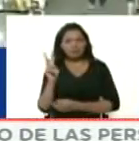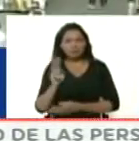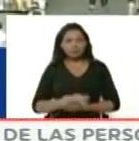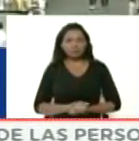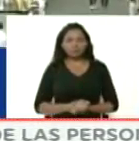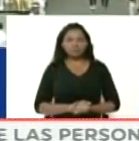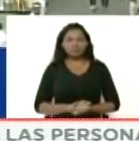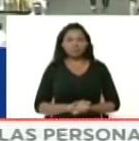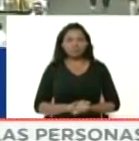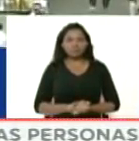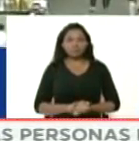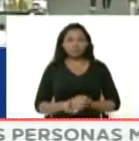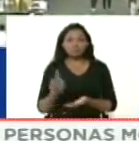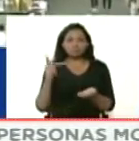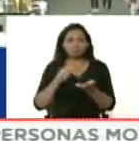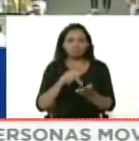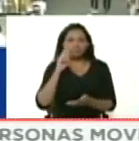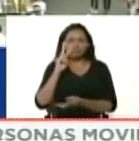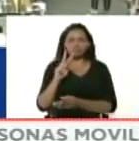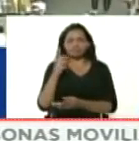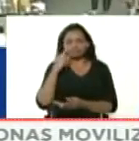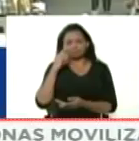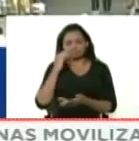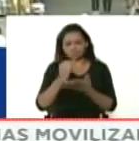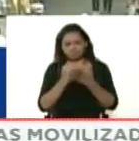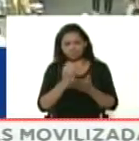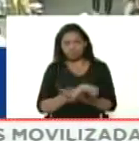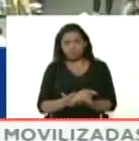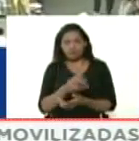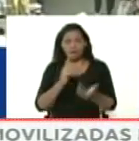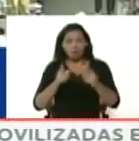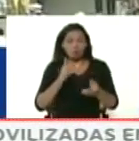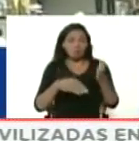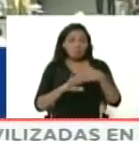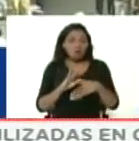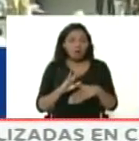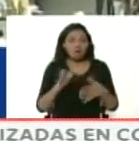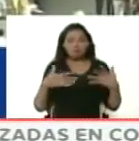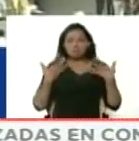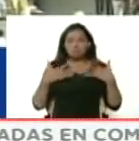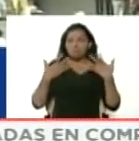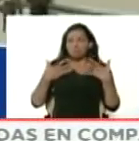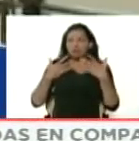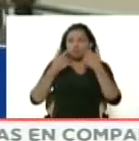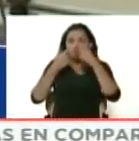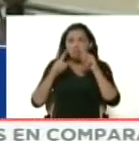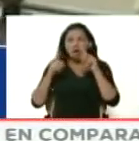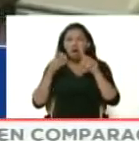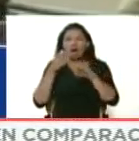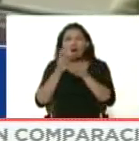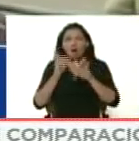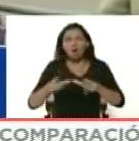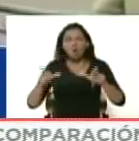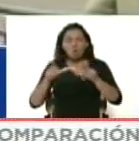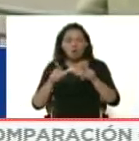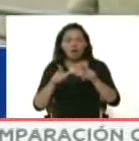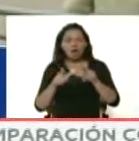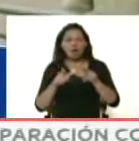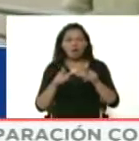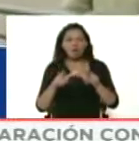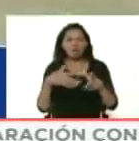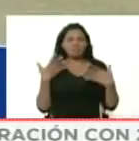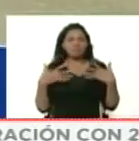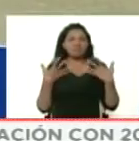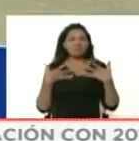Haber estado presente, fíjense ustedes, mientras unos van a divertirse, otros van a los centros y lugares de